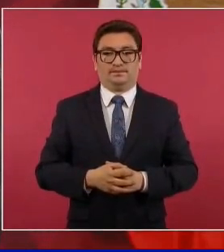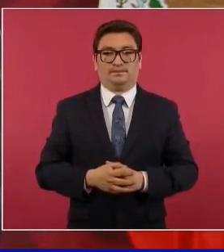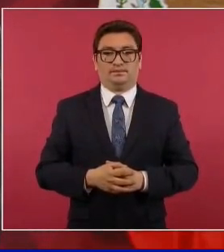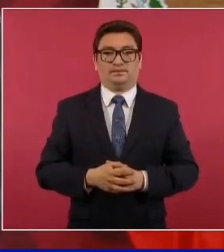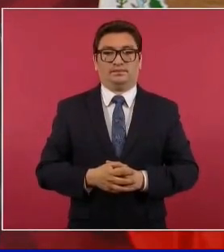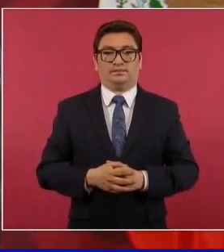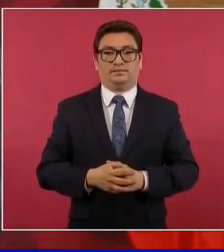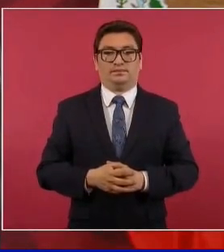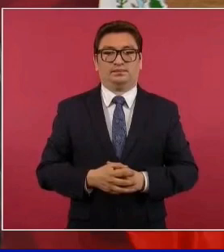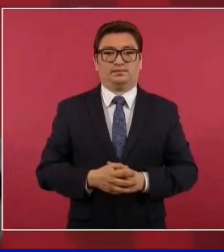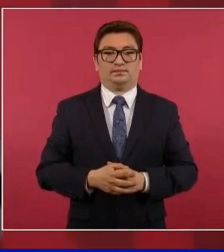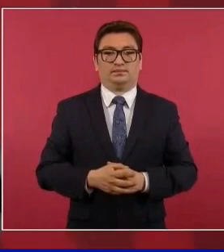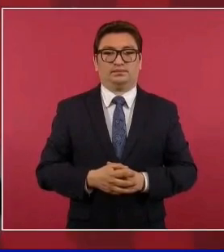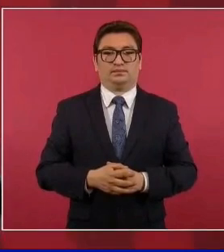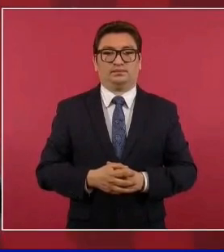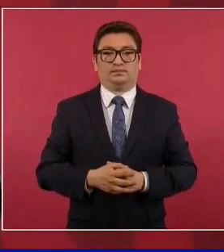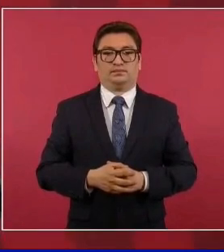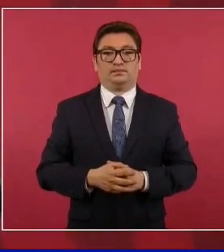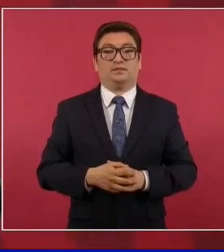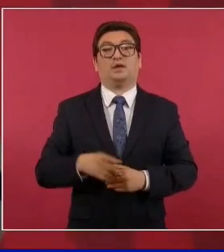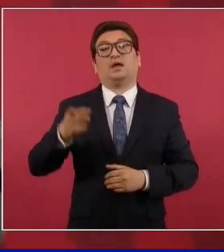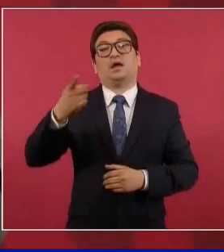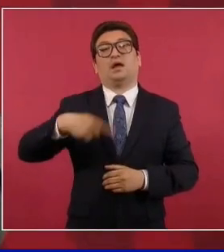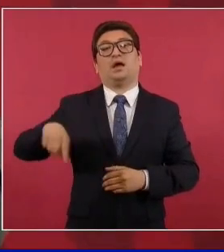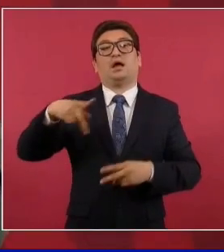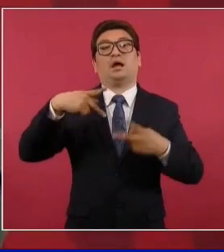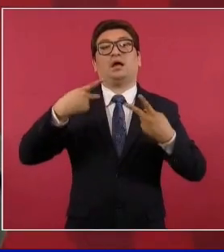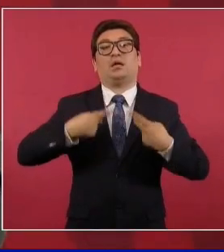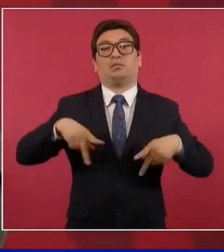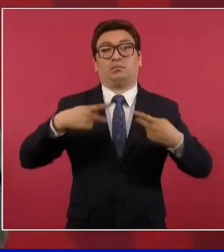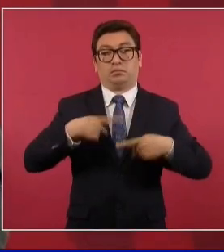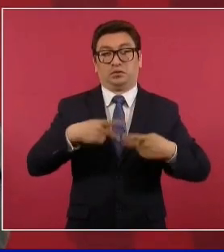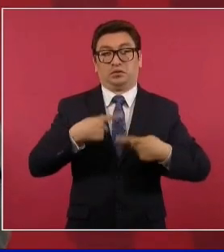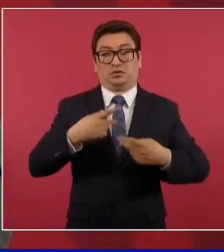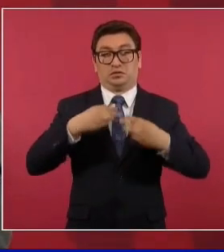que tienen para comprar la justicia